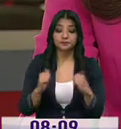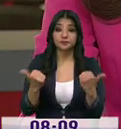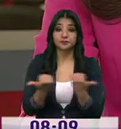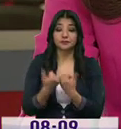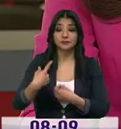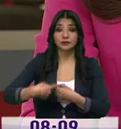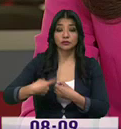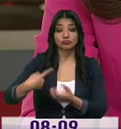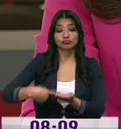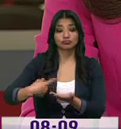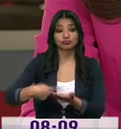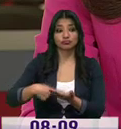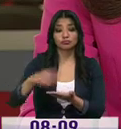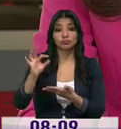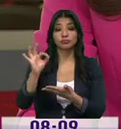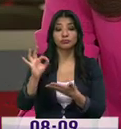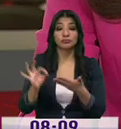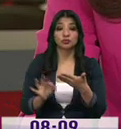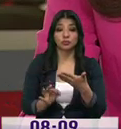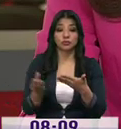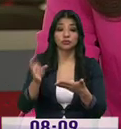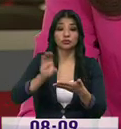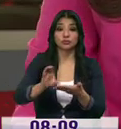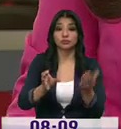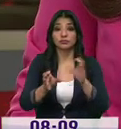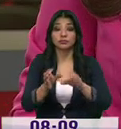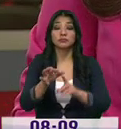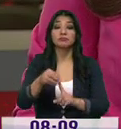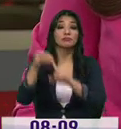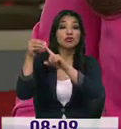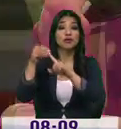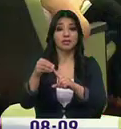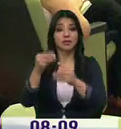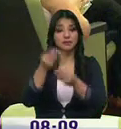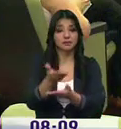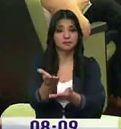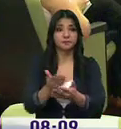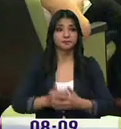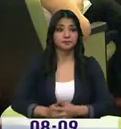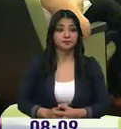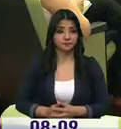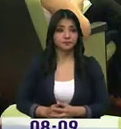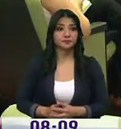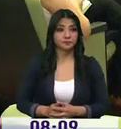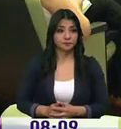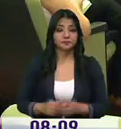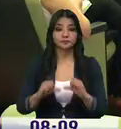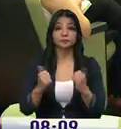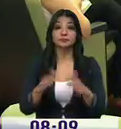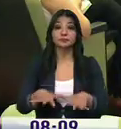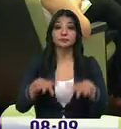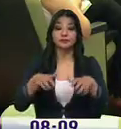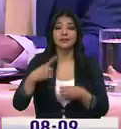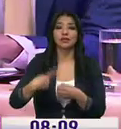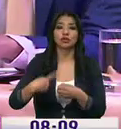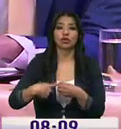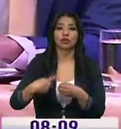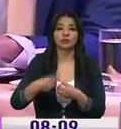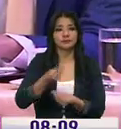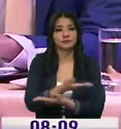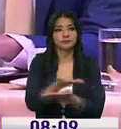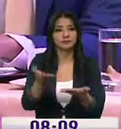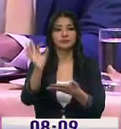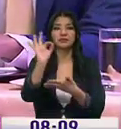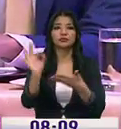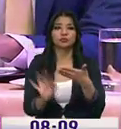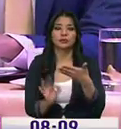las prioridades en las cuales se destinarán estos recursos. De forma conjunta, la Asamblea de Quito, que socializa el presupuesto de